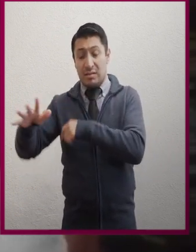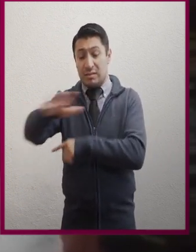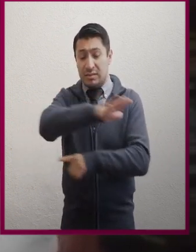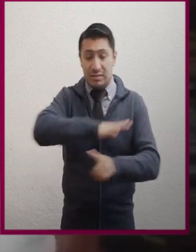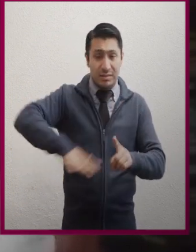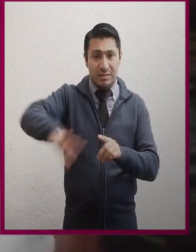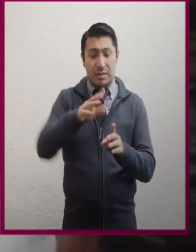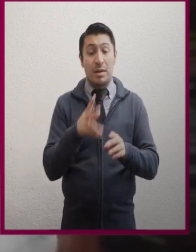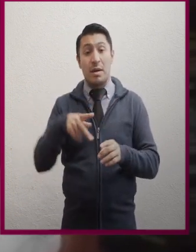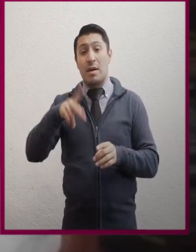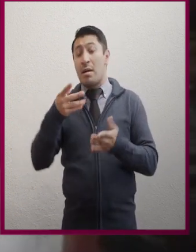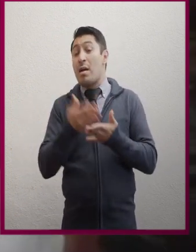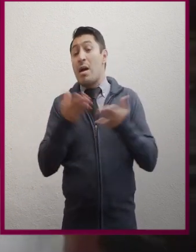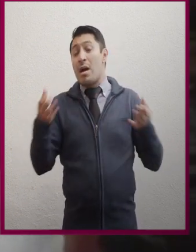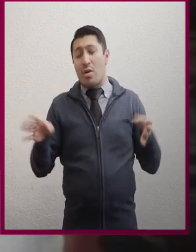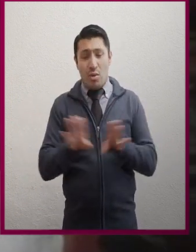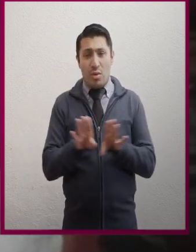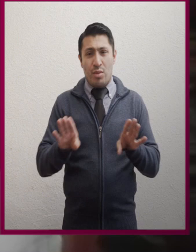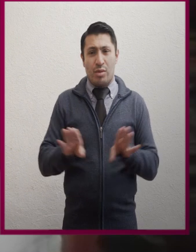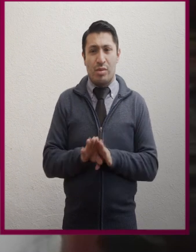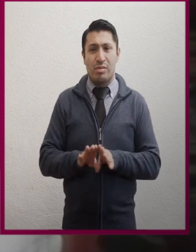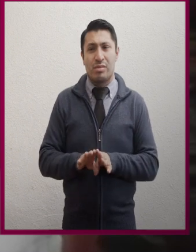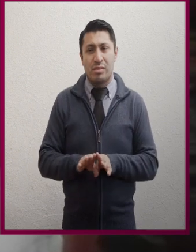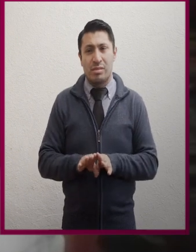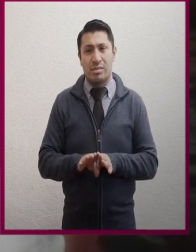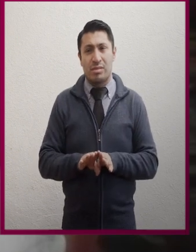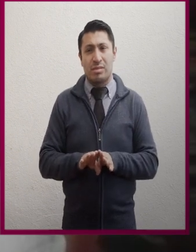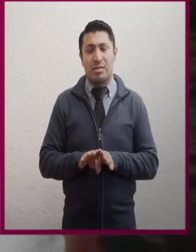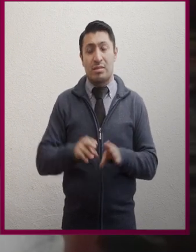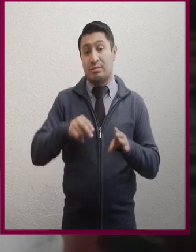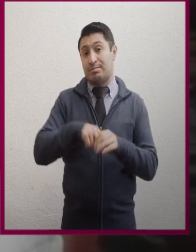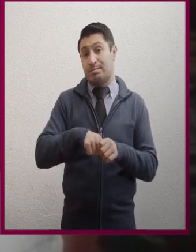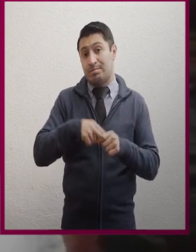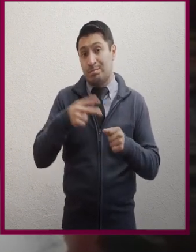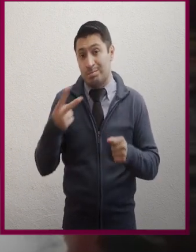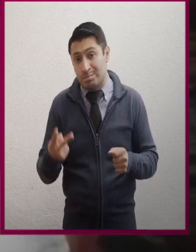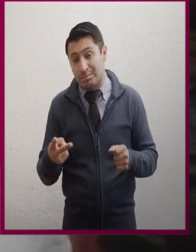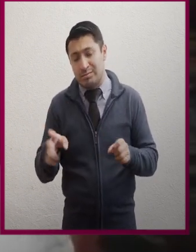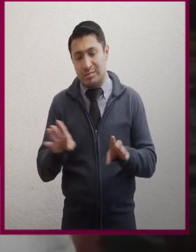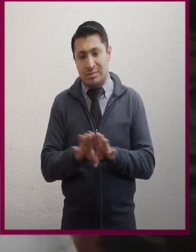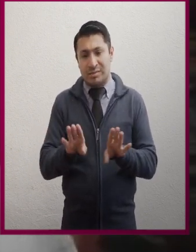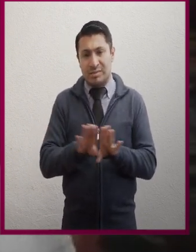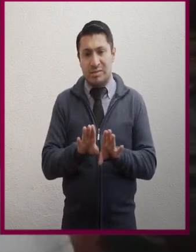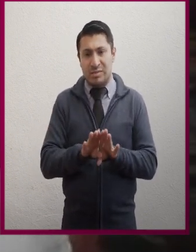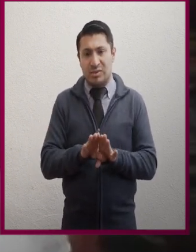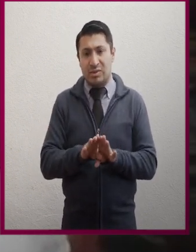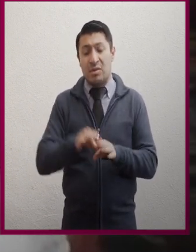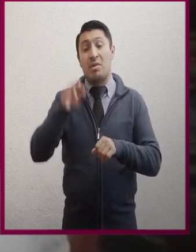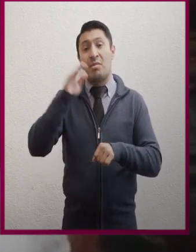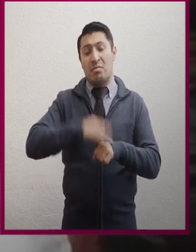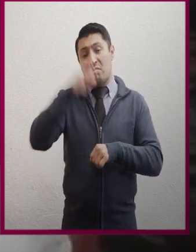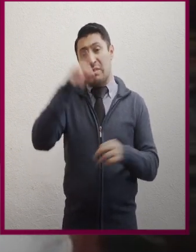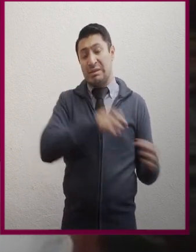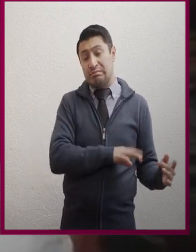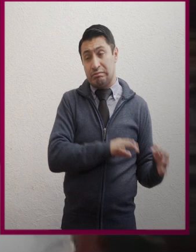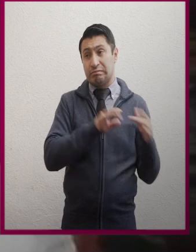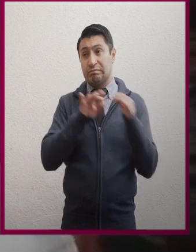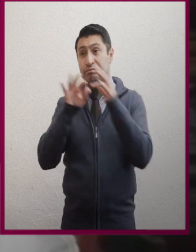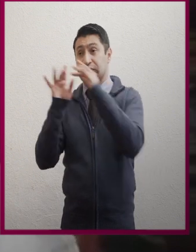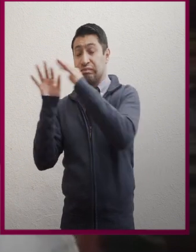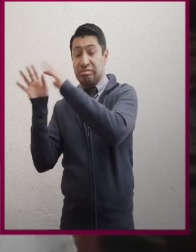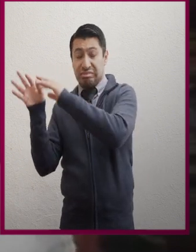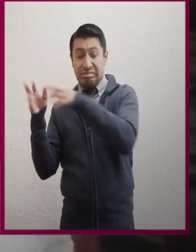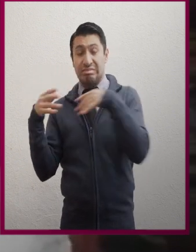y las de los países vecinos, pero ahora, digamos, hay totalmente, digamos, un vacío que hace que se haya incrementado